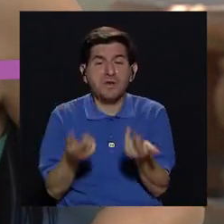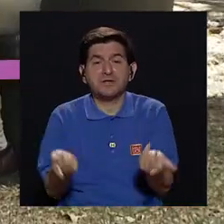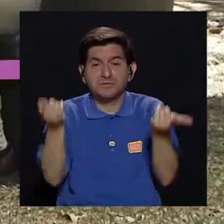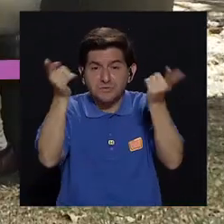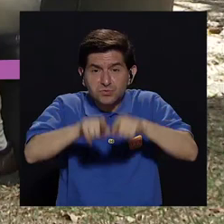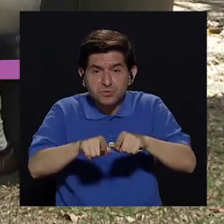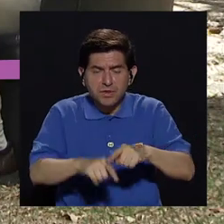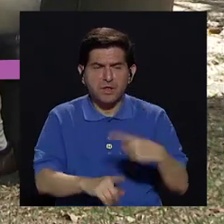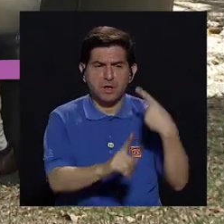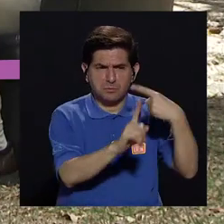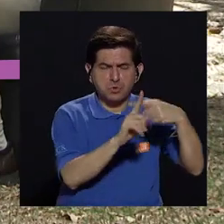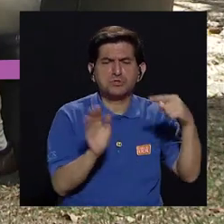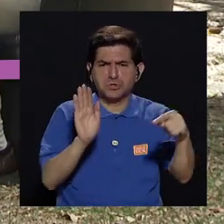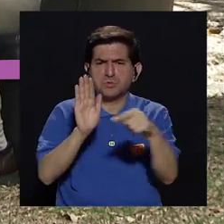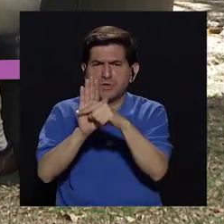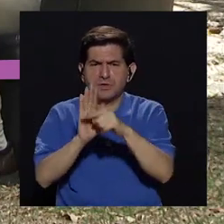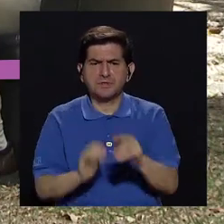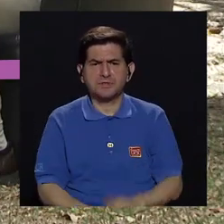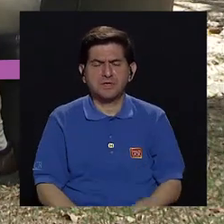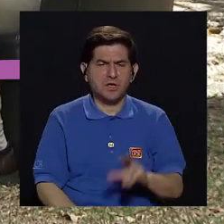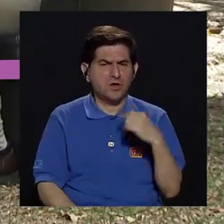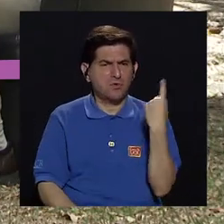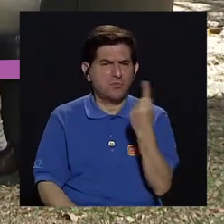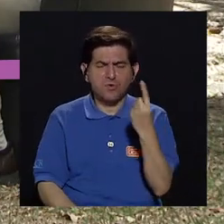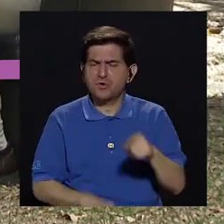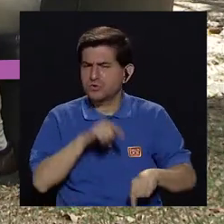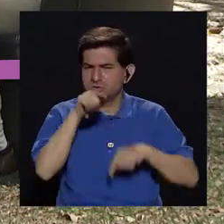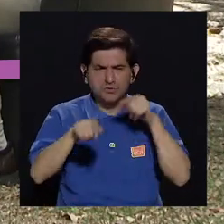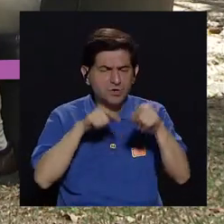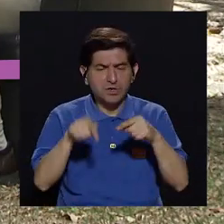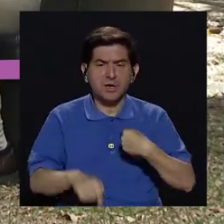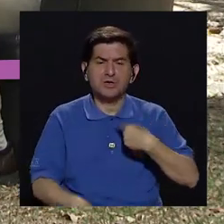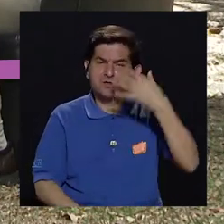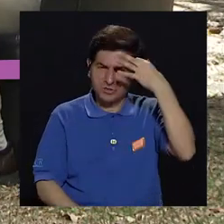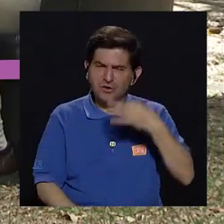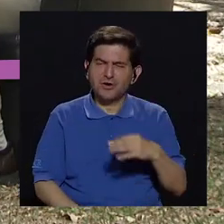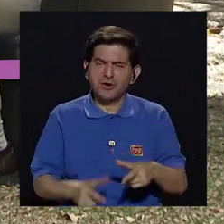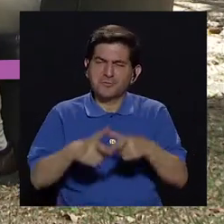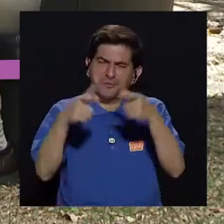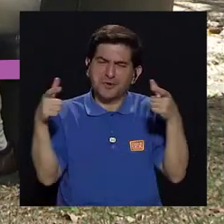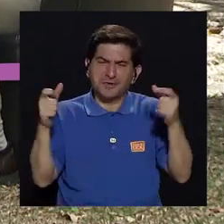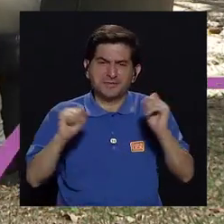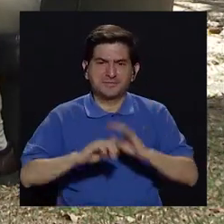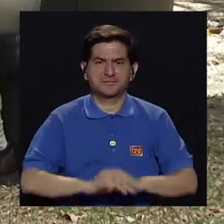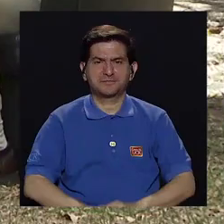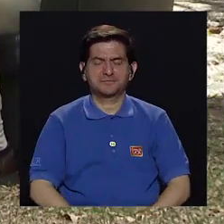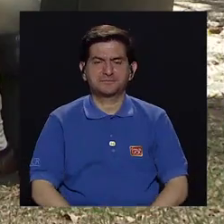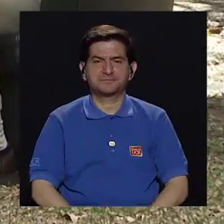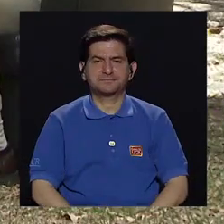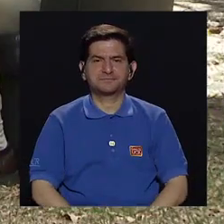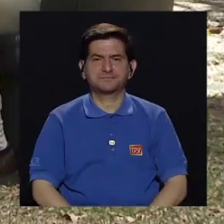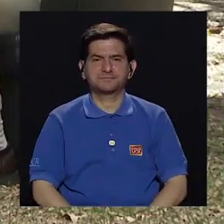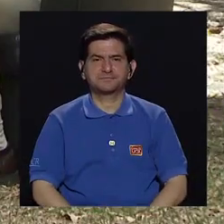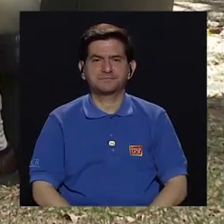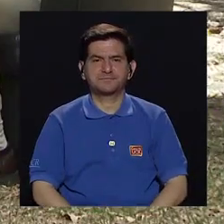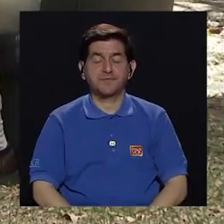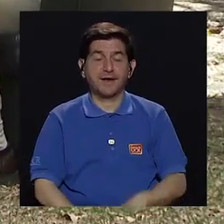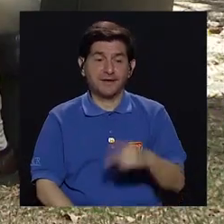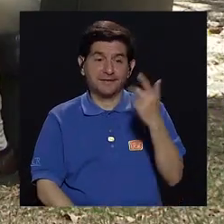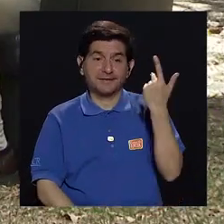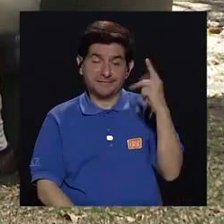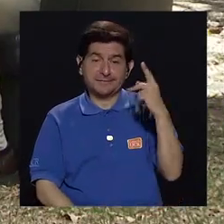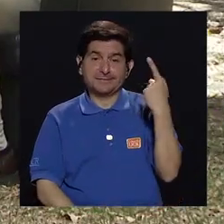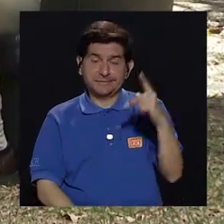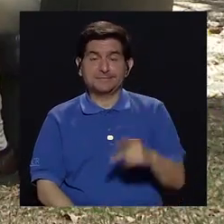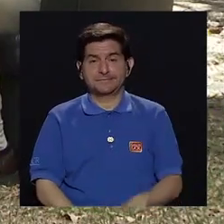venir, tanto en positivo como en negativo. No pensemos solo como en la crítica, aunque yo creo que sí va a ser la mayoría, ¿verdad? Sí. Es un